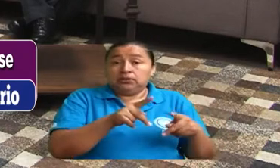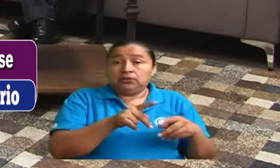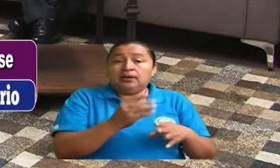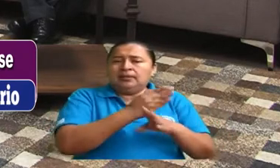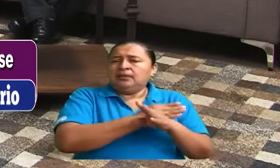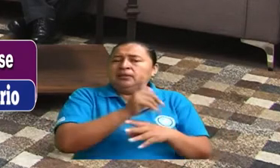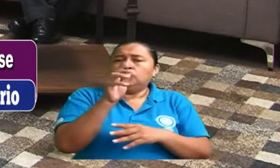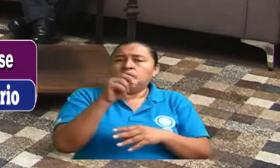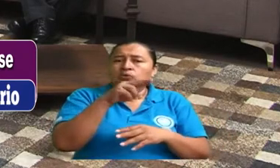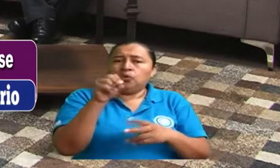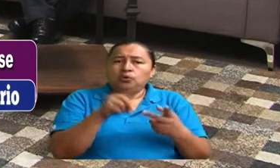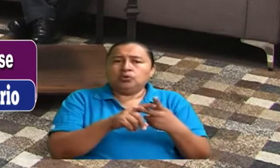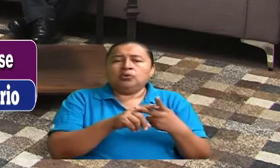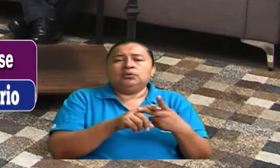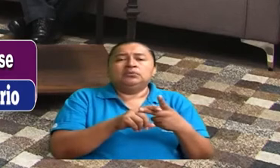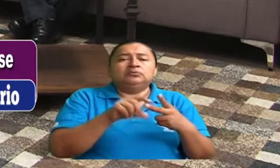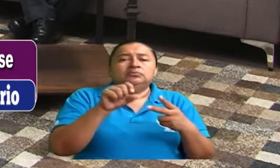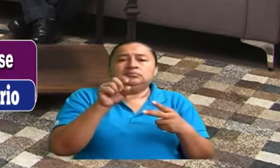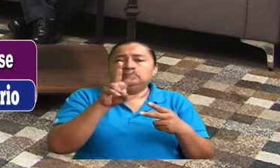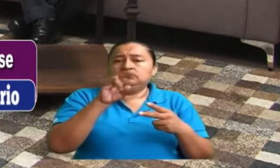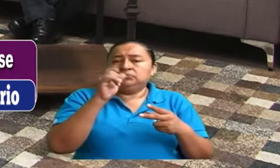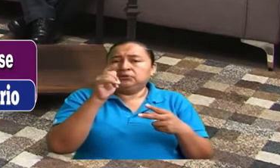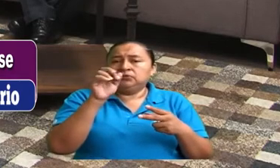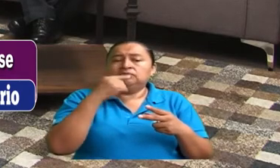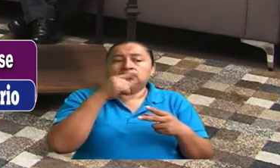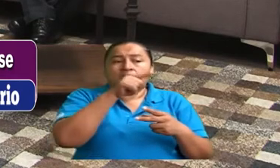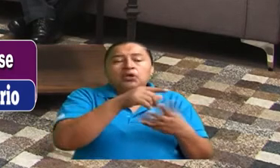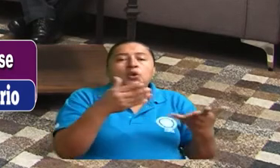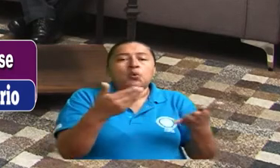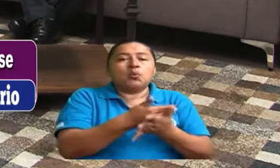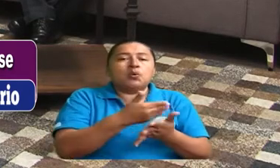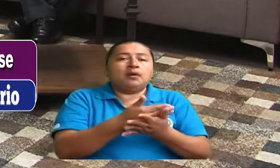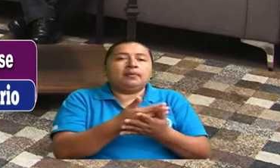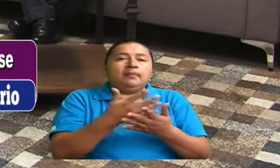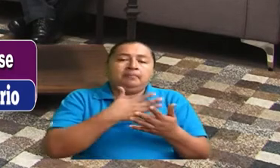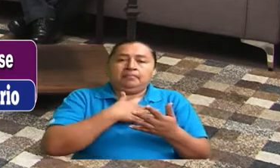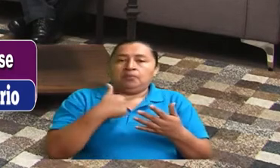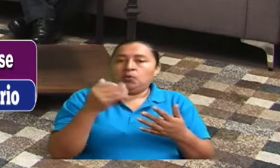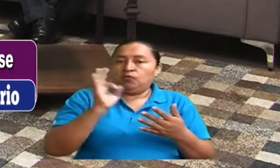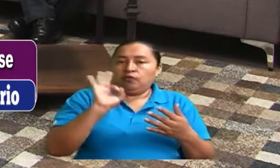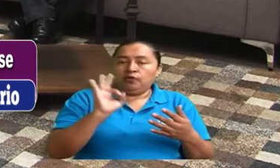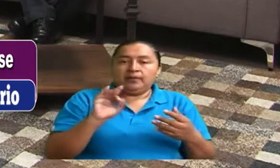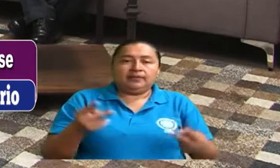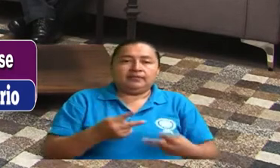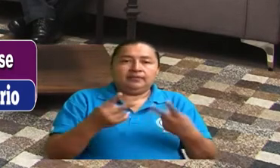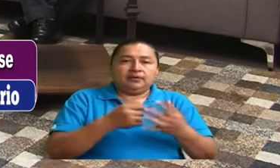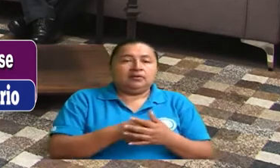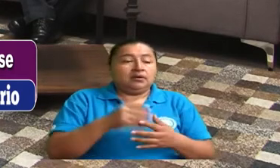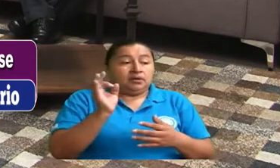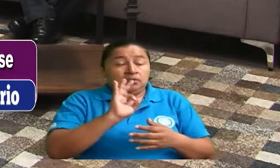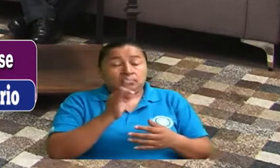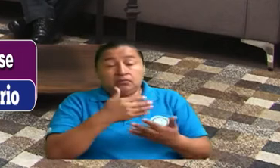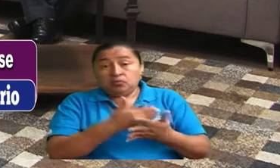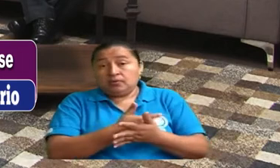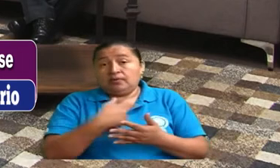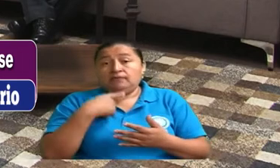hoy, ¿verdad?, es una nueva manera de vivir, una nueva manera de percibir, ¿verdad?,